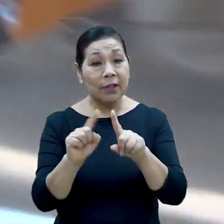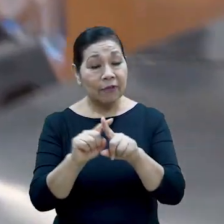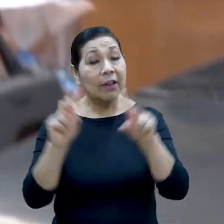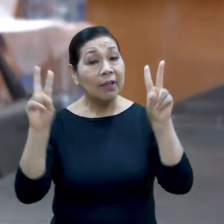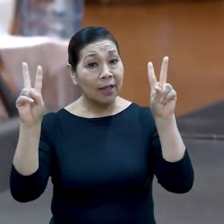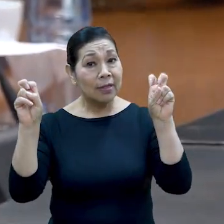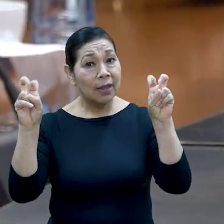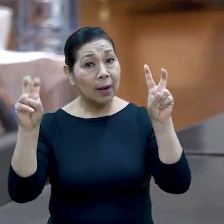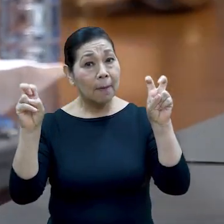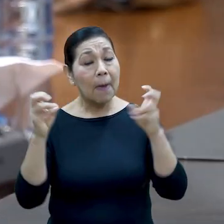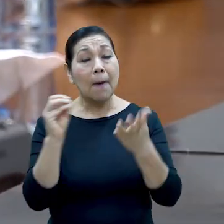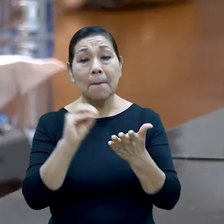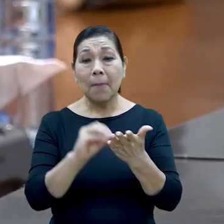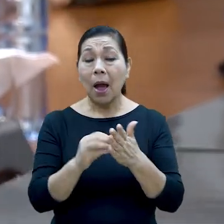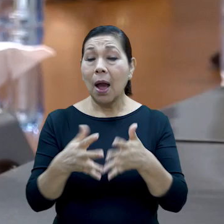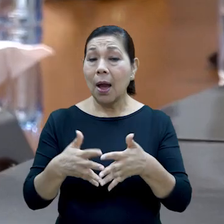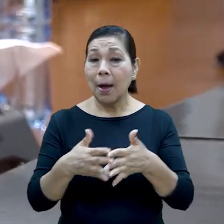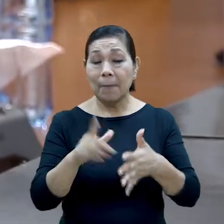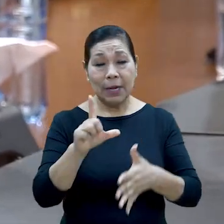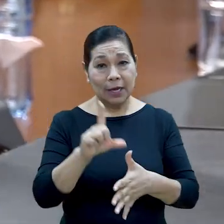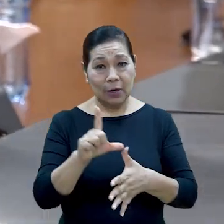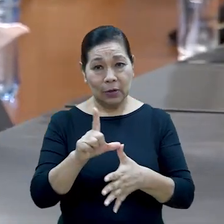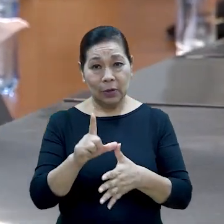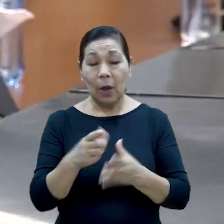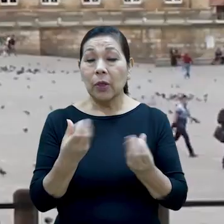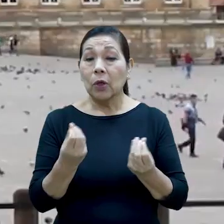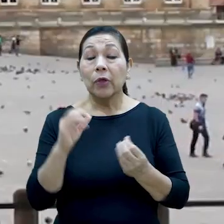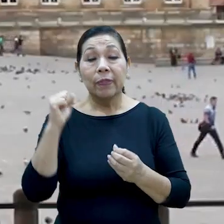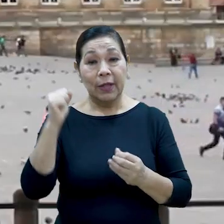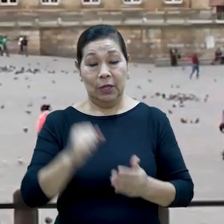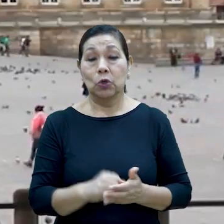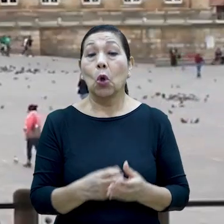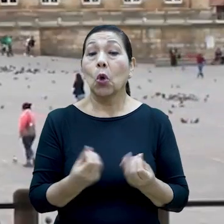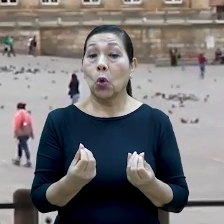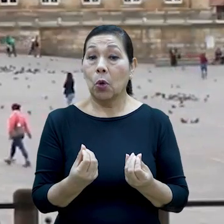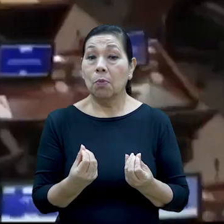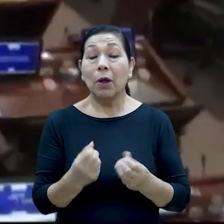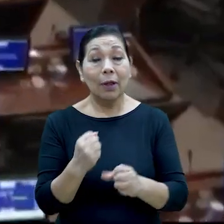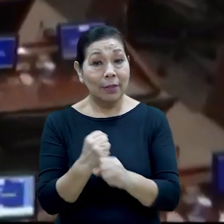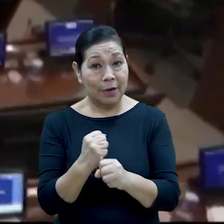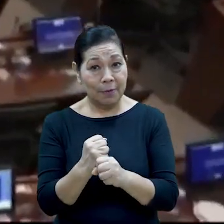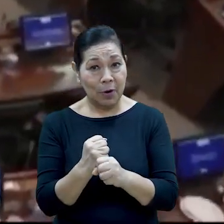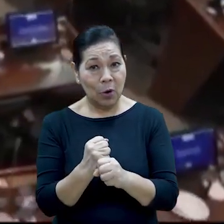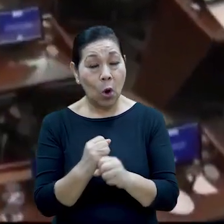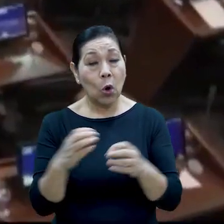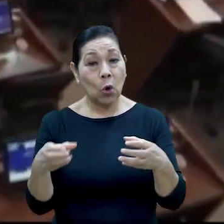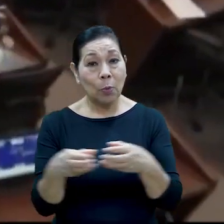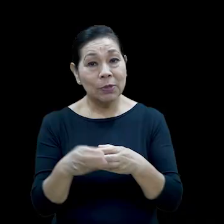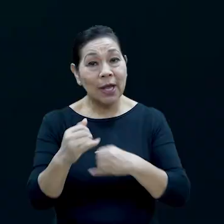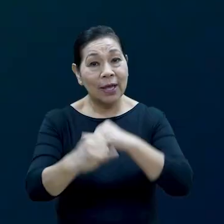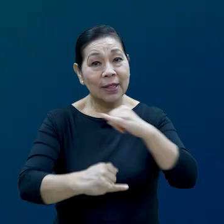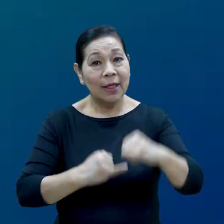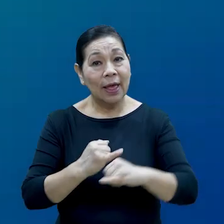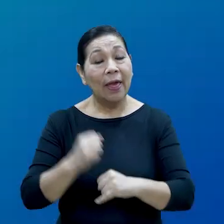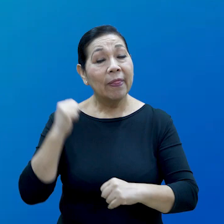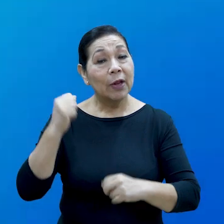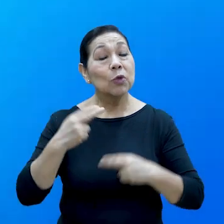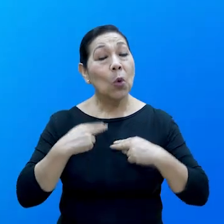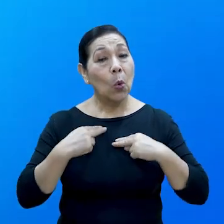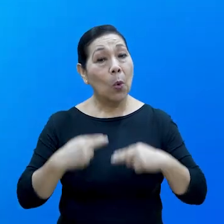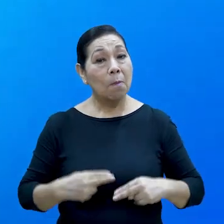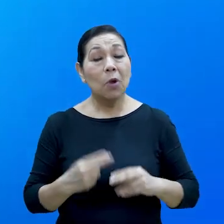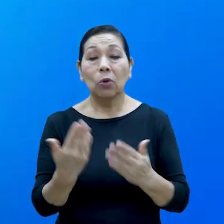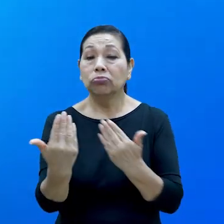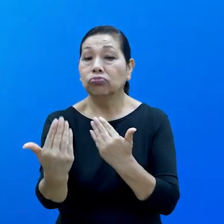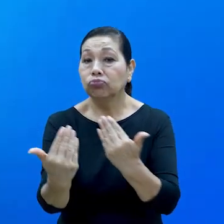abordaron los temas que tienen mayor incidencia en América Latina en la tutela de derechos, así como el trabajo que realiza la Comisión Interamericana de Derechos